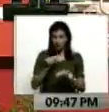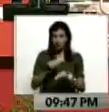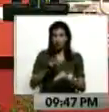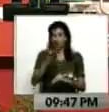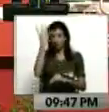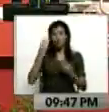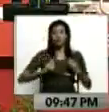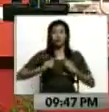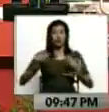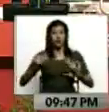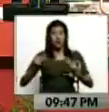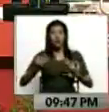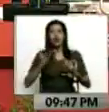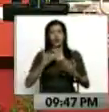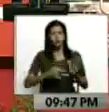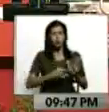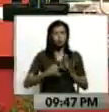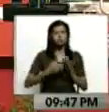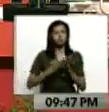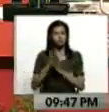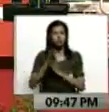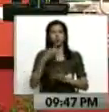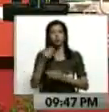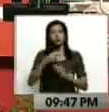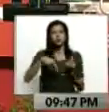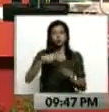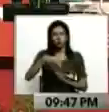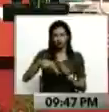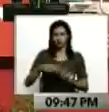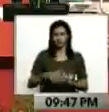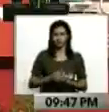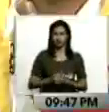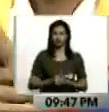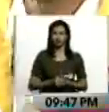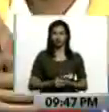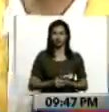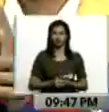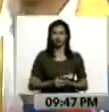ceballo Robert cerra vive como ejemplo vivo de la altta y juventud